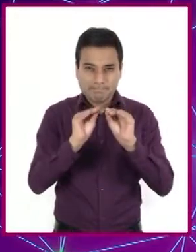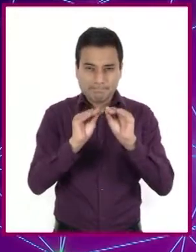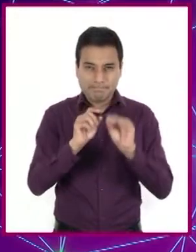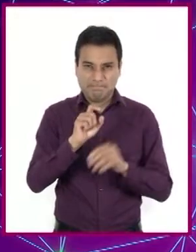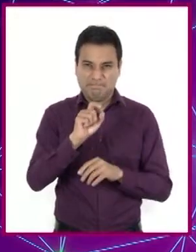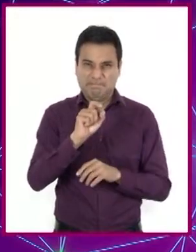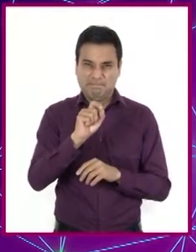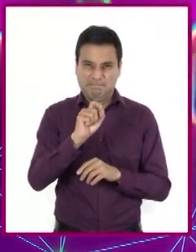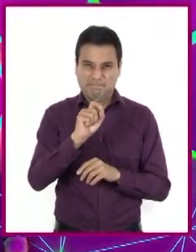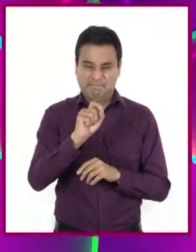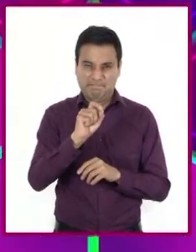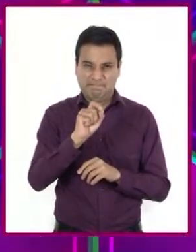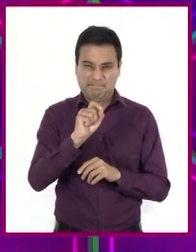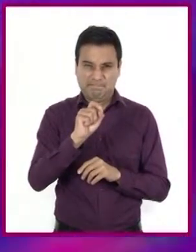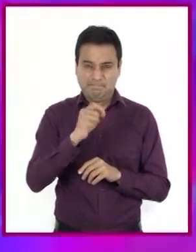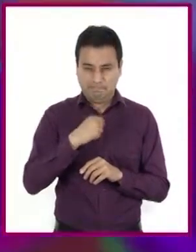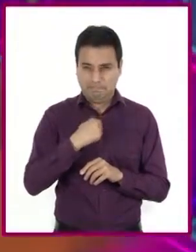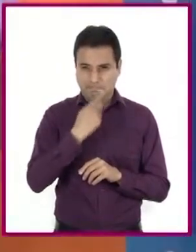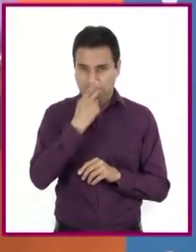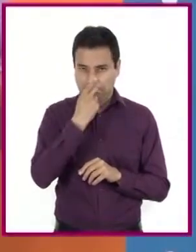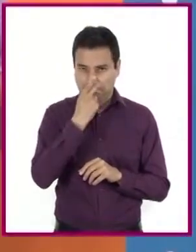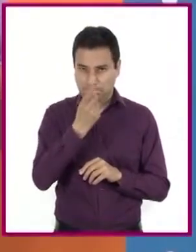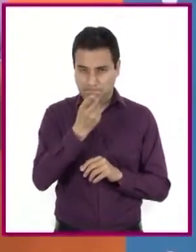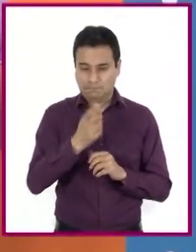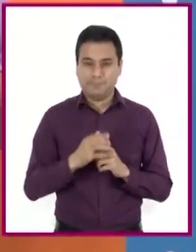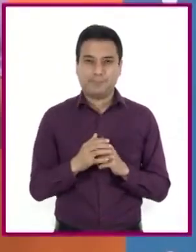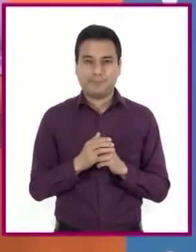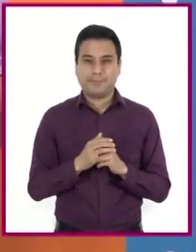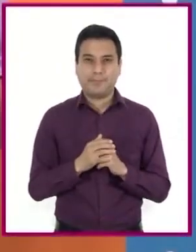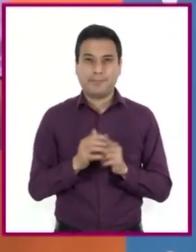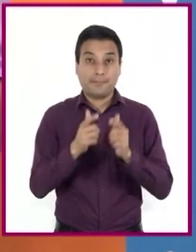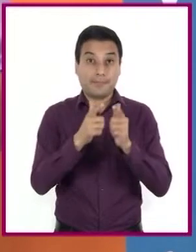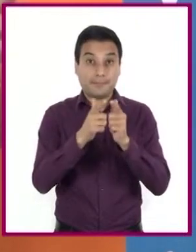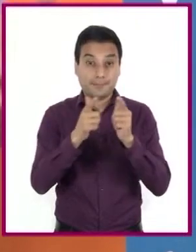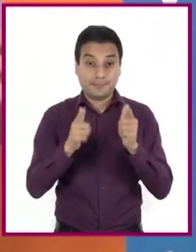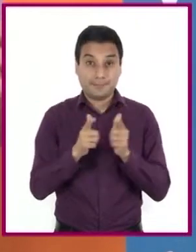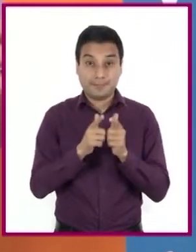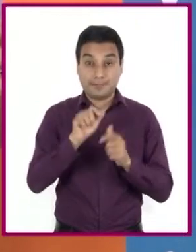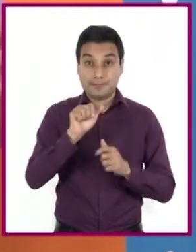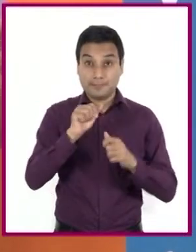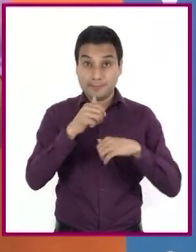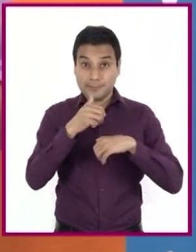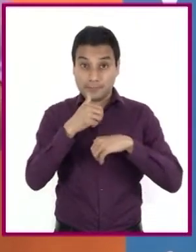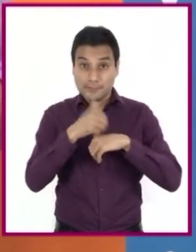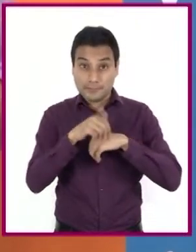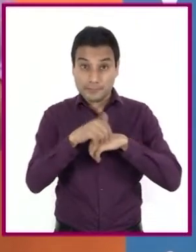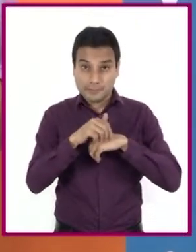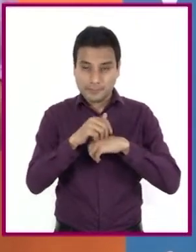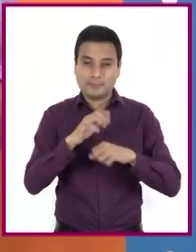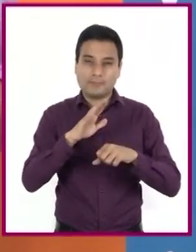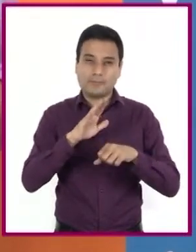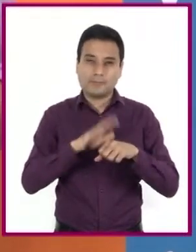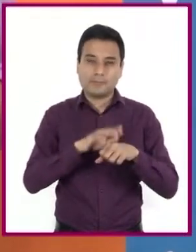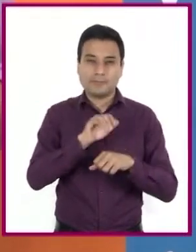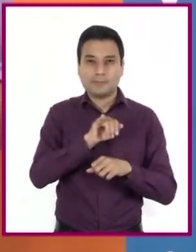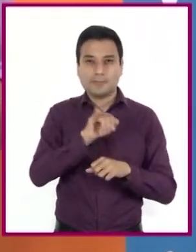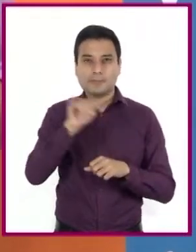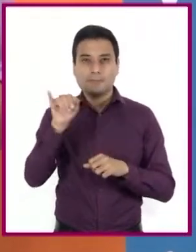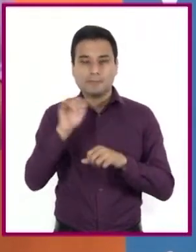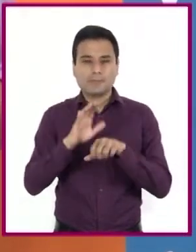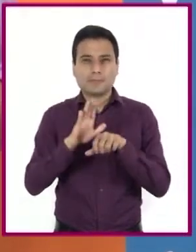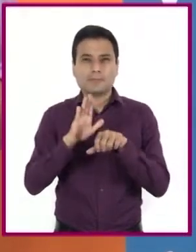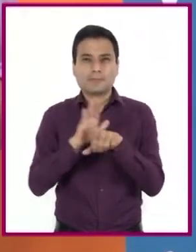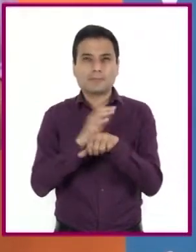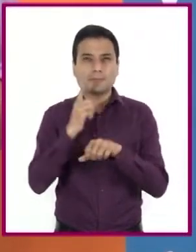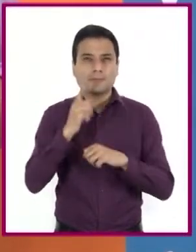20. Decimos entonces que los datos del grupo A están más dispersos porque la distancia entre sus datos y el